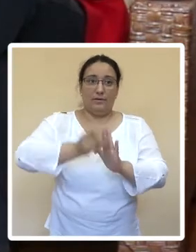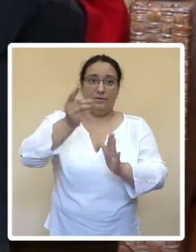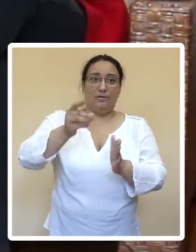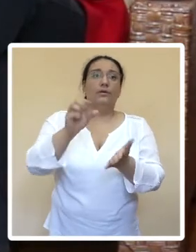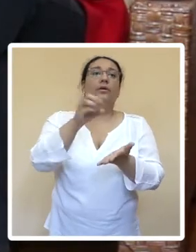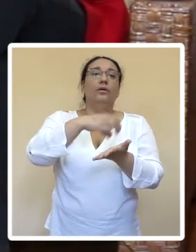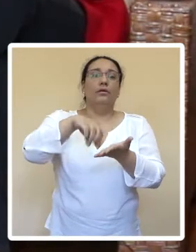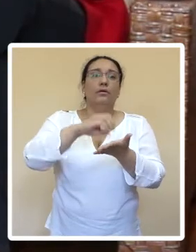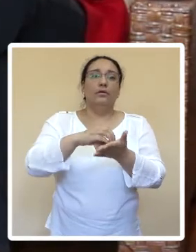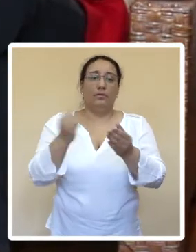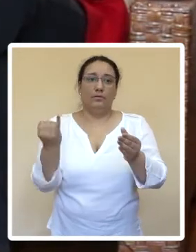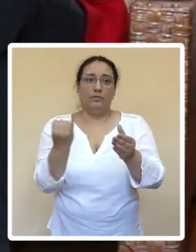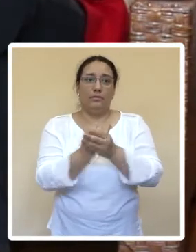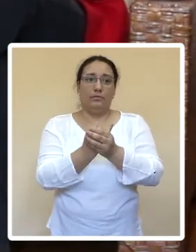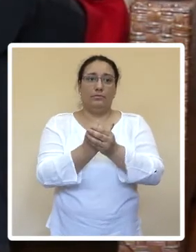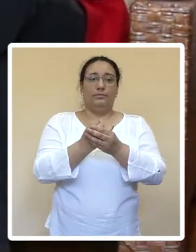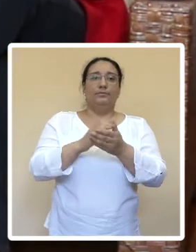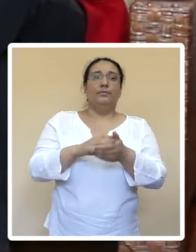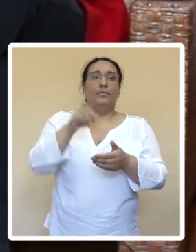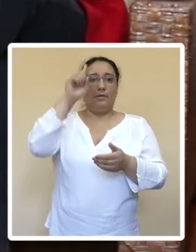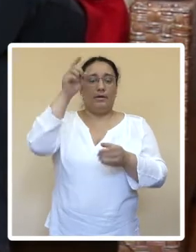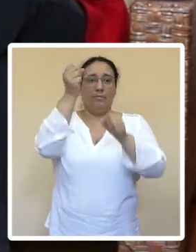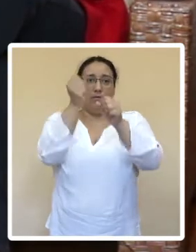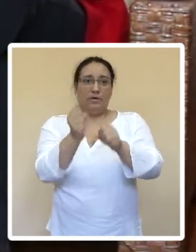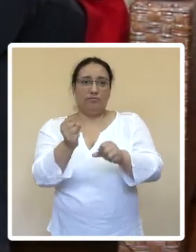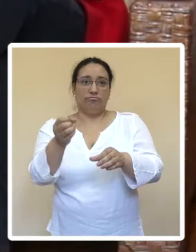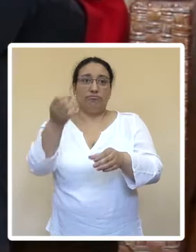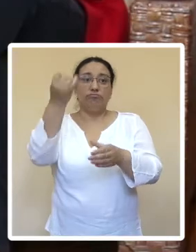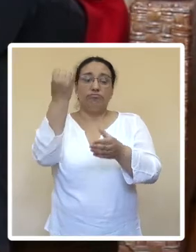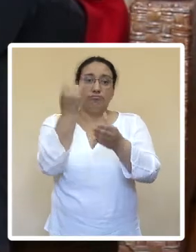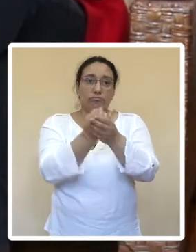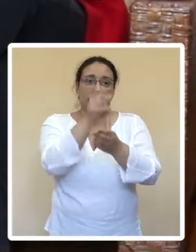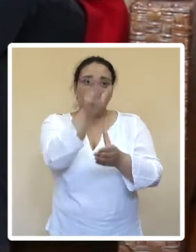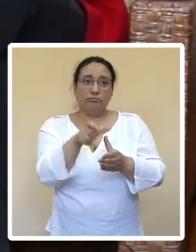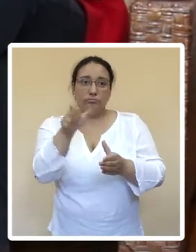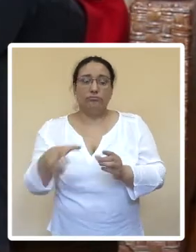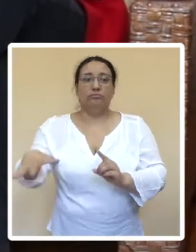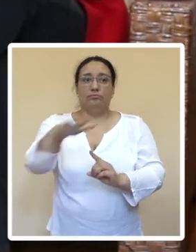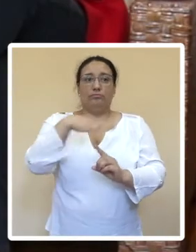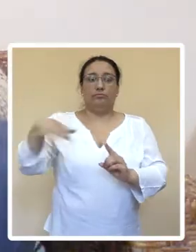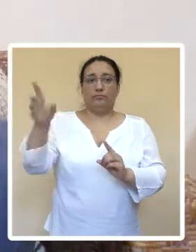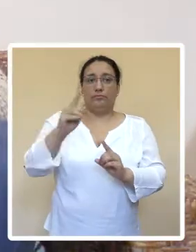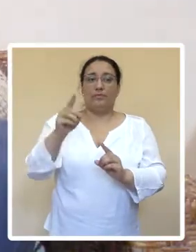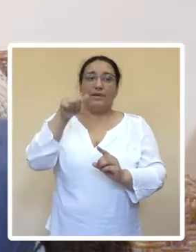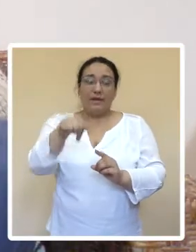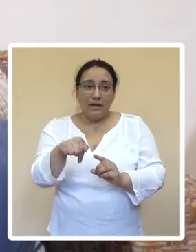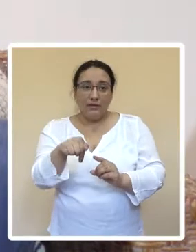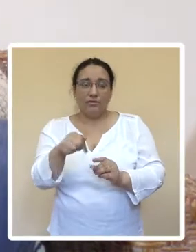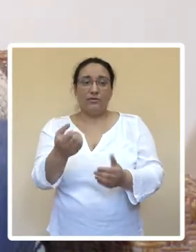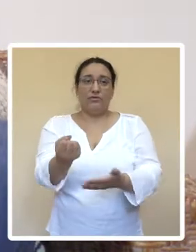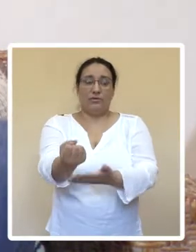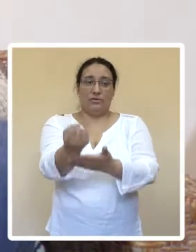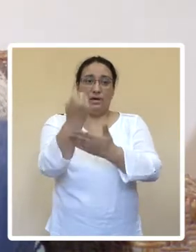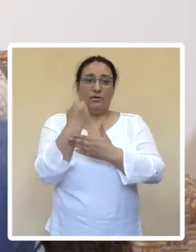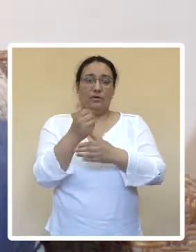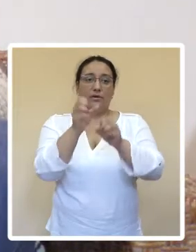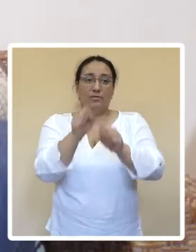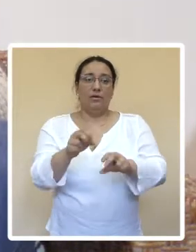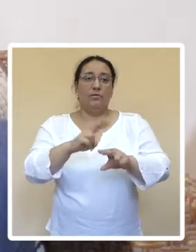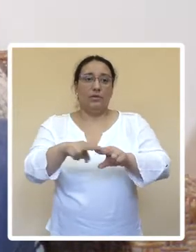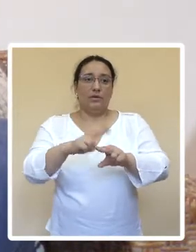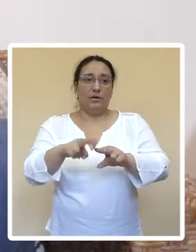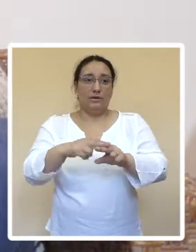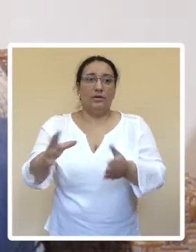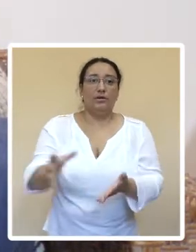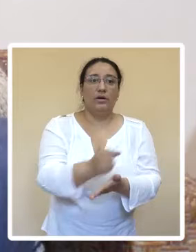a la intermediación laboral de personas en situación de discapacidad en nuestra comuna. Y eso ha favorecido que podamos hacer 5 colocaciones en la comuna.